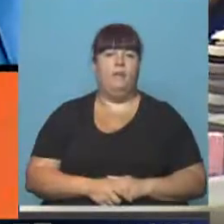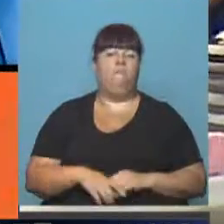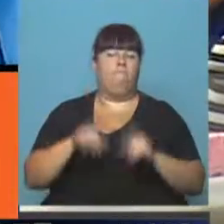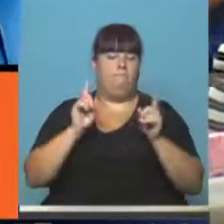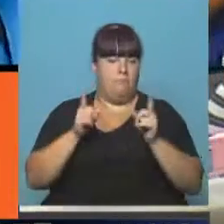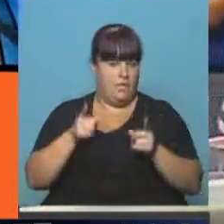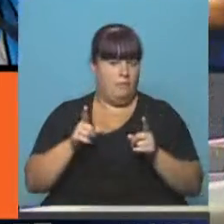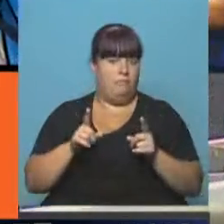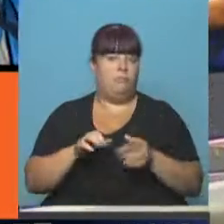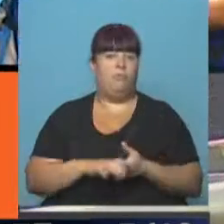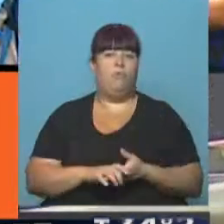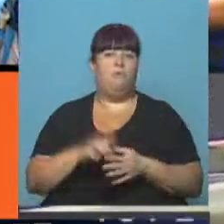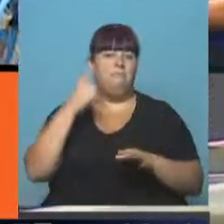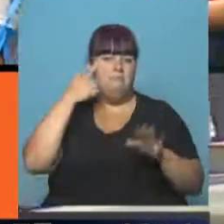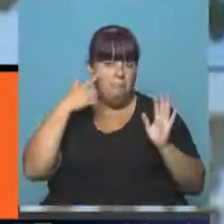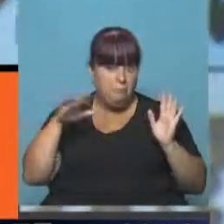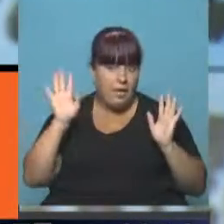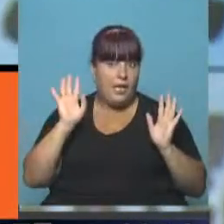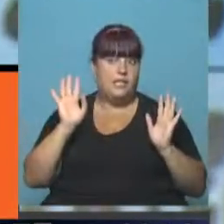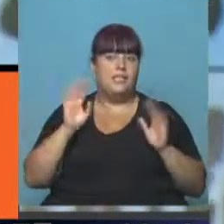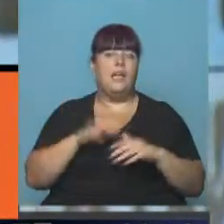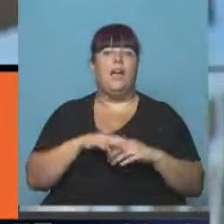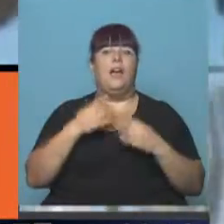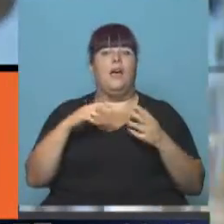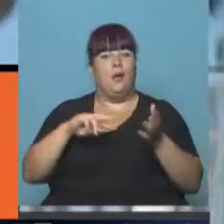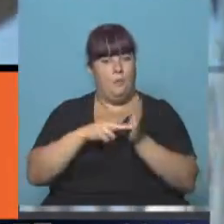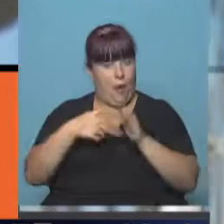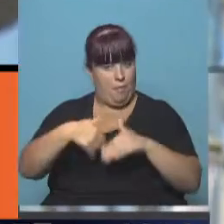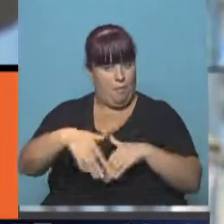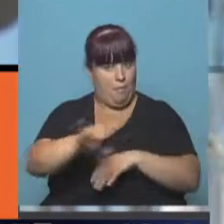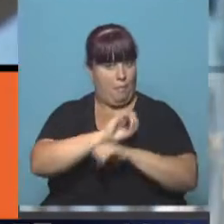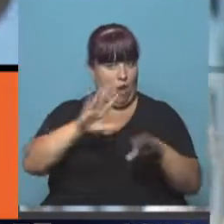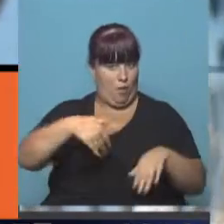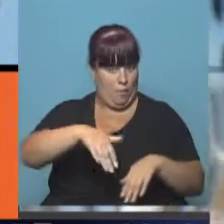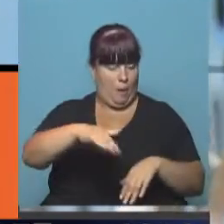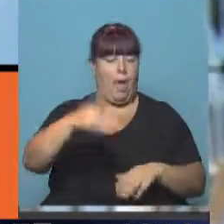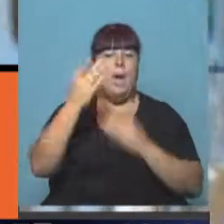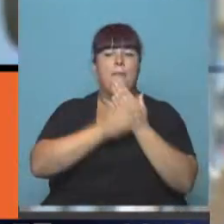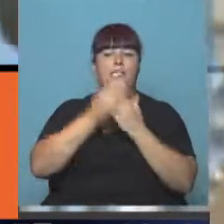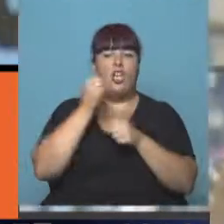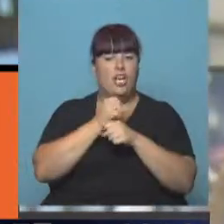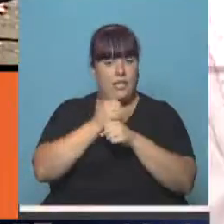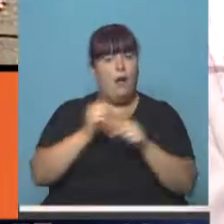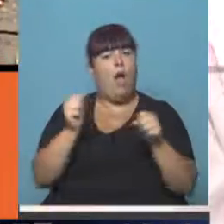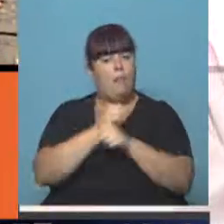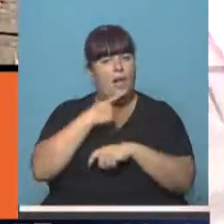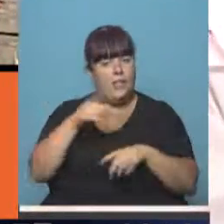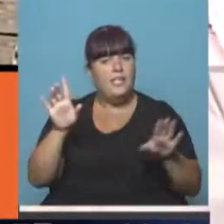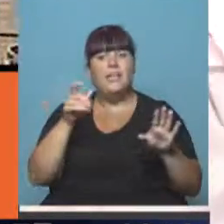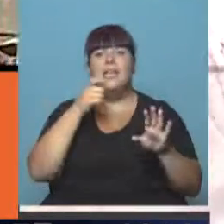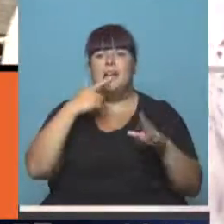cual se estima que la tensión puede ir en aumento en las próximas horas. Desde el Ministerio de Trabajo confirmaron que en efecto